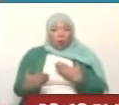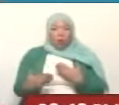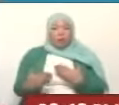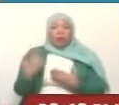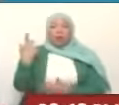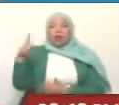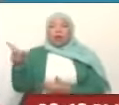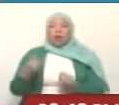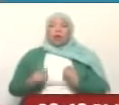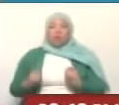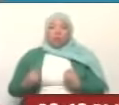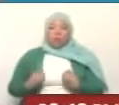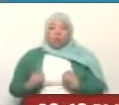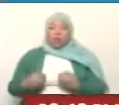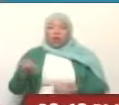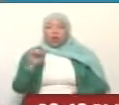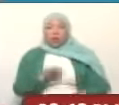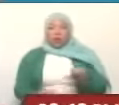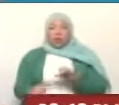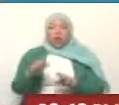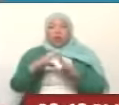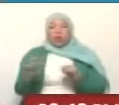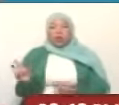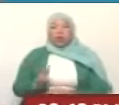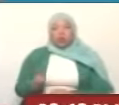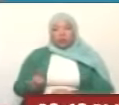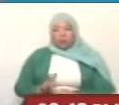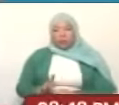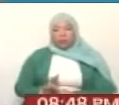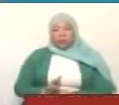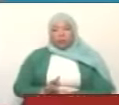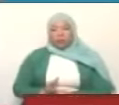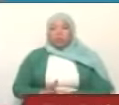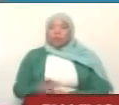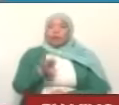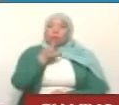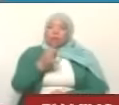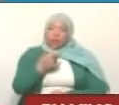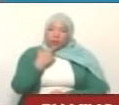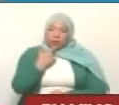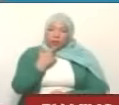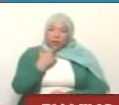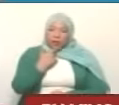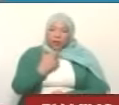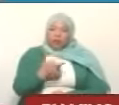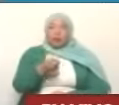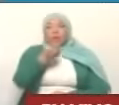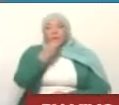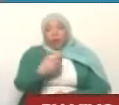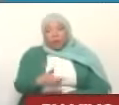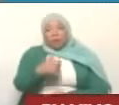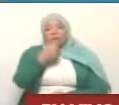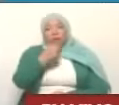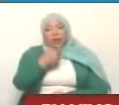parroquia que vive ahí. Somos un combinadito de todo el país. Y es una cosa bonita, ¿ves? Bien